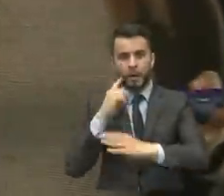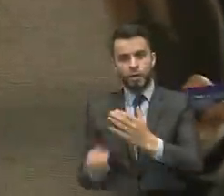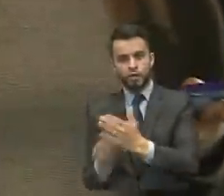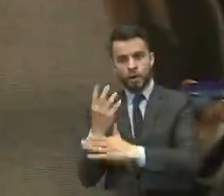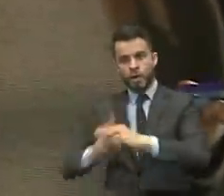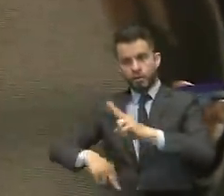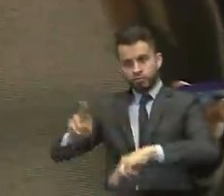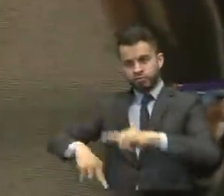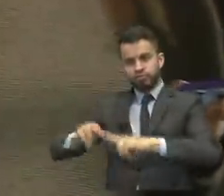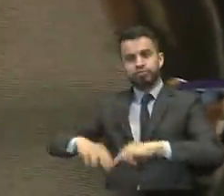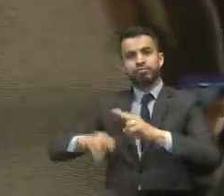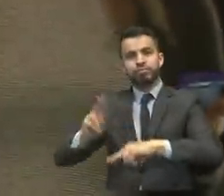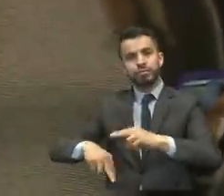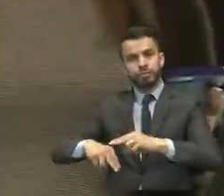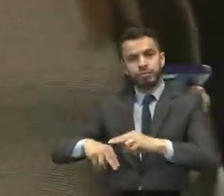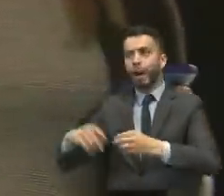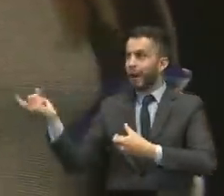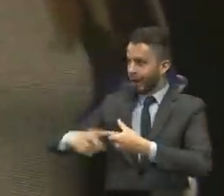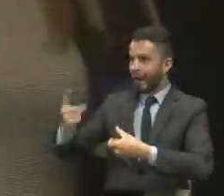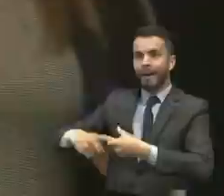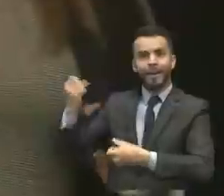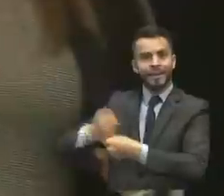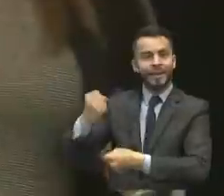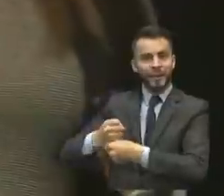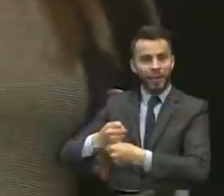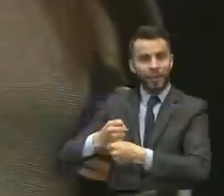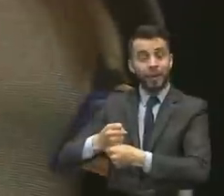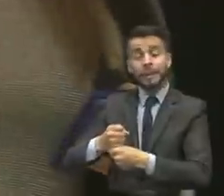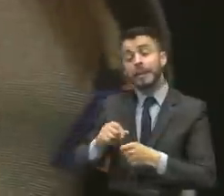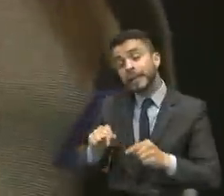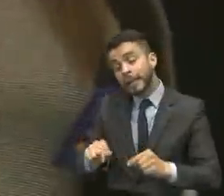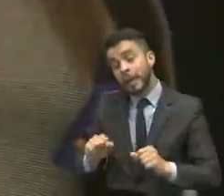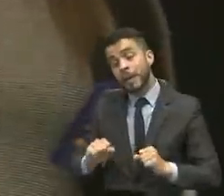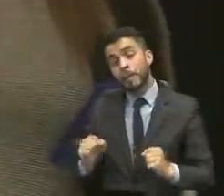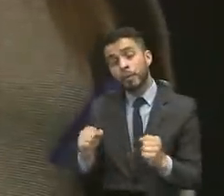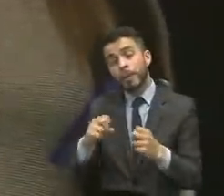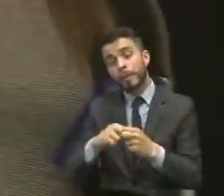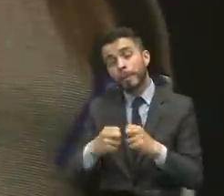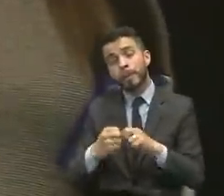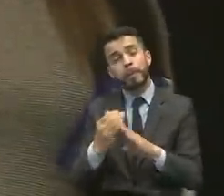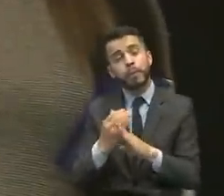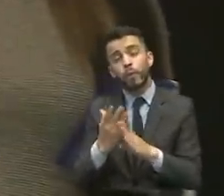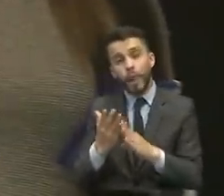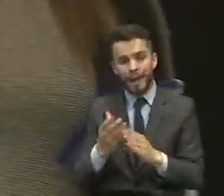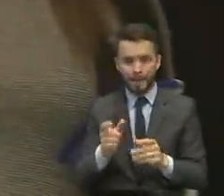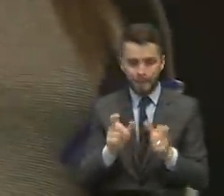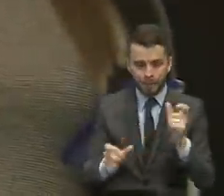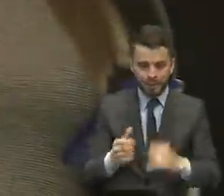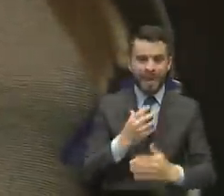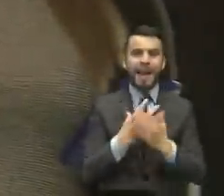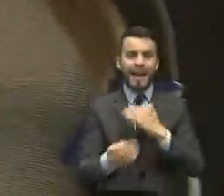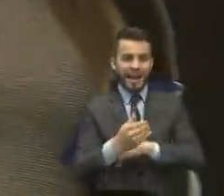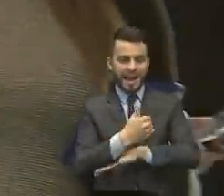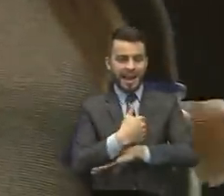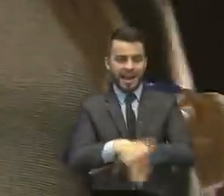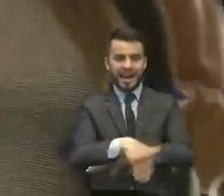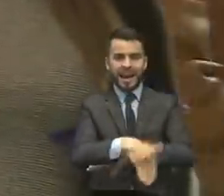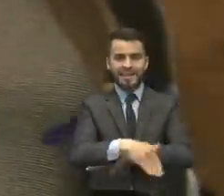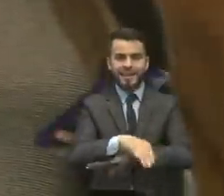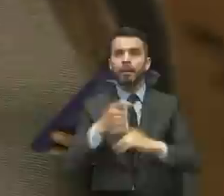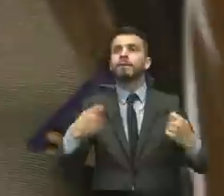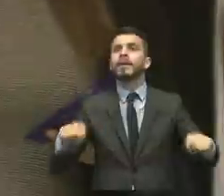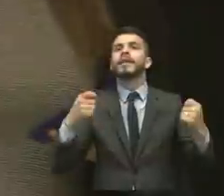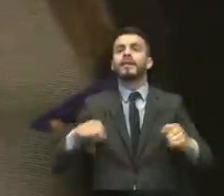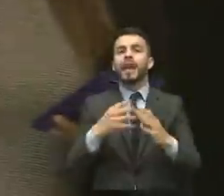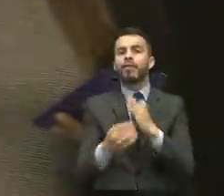primero, alcaldesa. Una problemática en la capital es el tema de vendedores informales, cómo se irá a ir manejando también